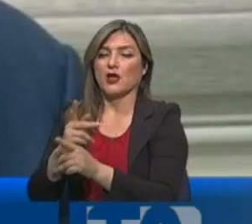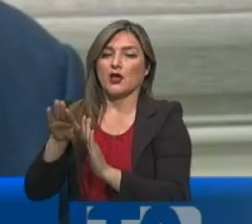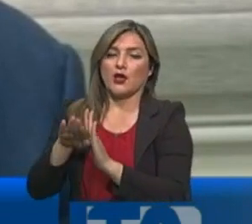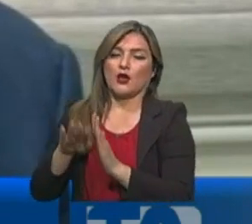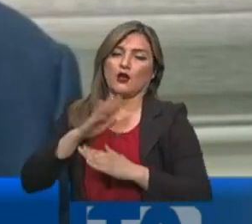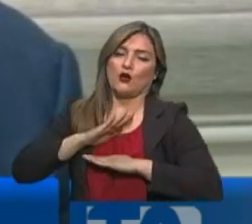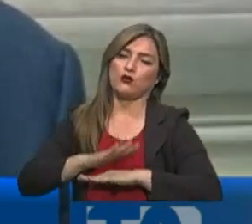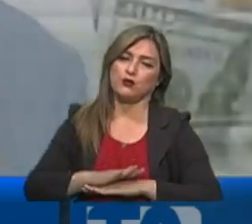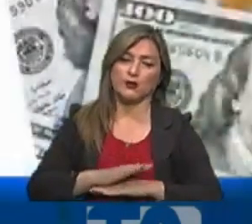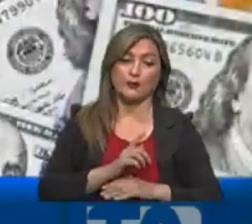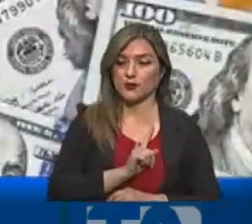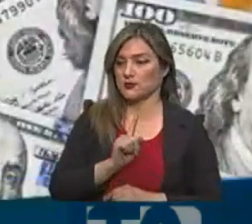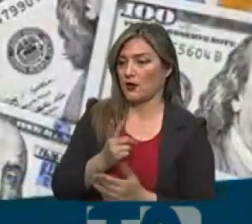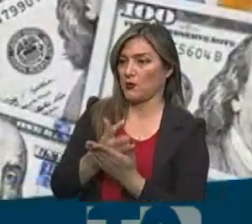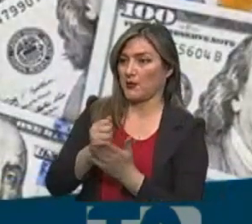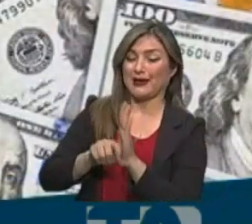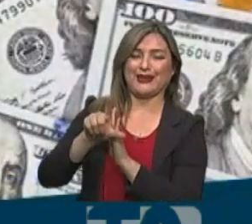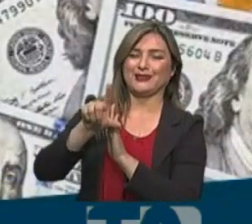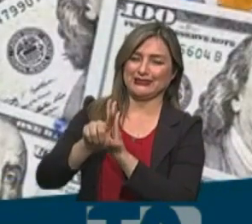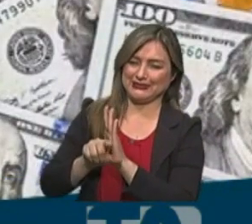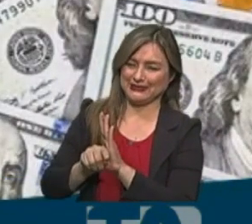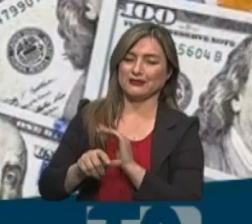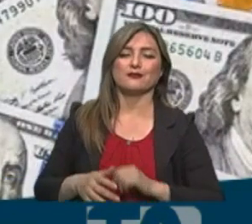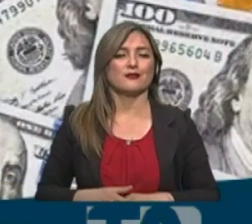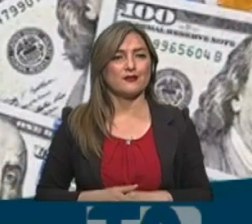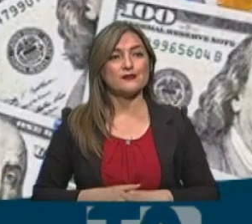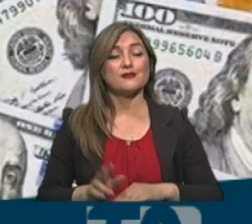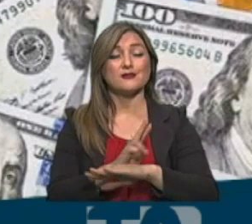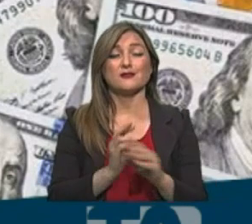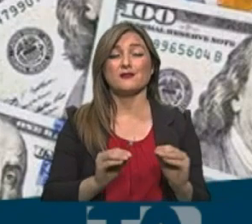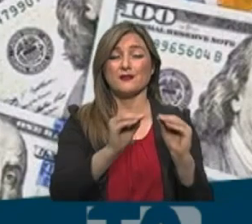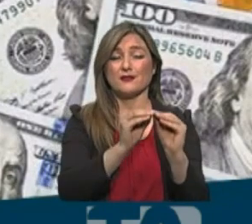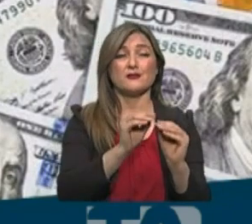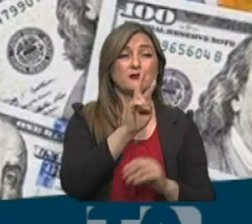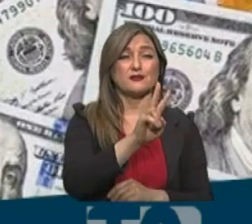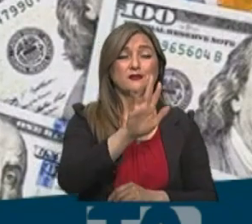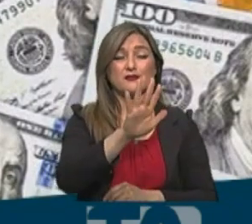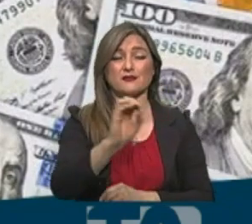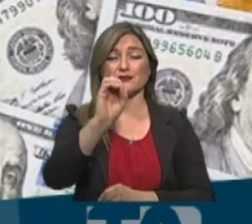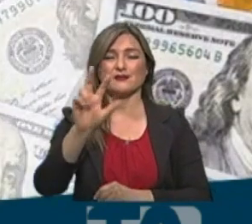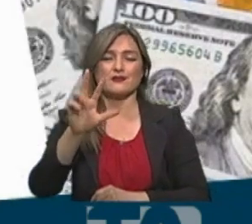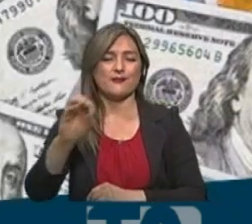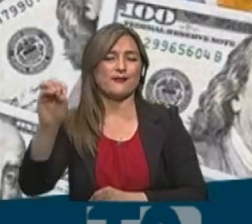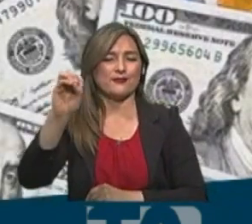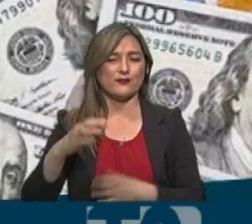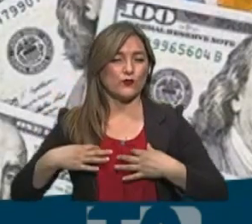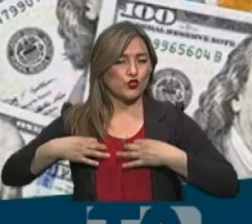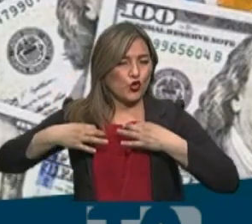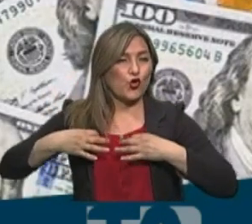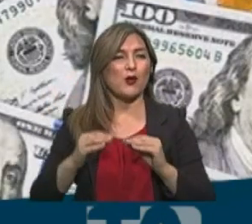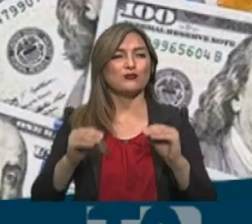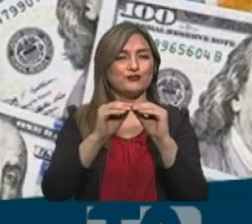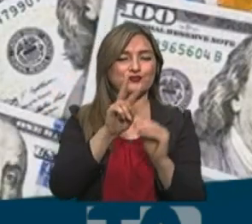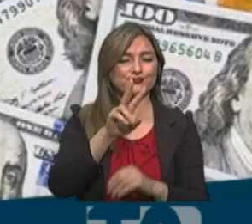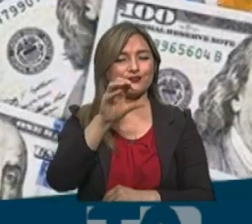principalmente para el consumidor. Productos de uso doméstico tendrían un incremento de precio de 25 a 30%, vestimenta con un